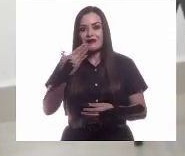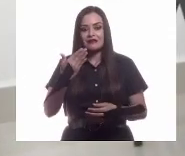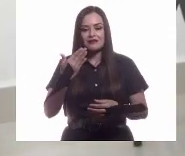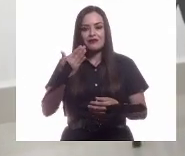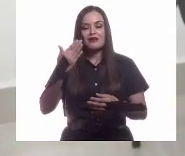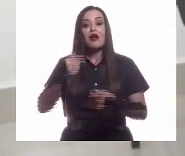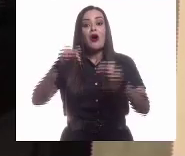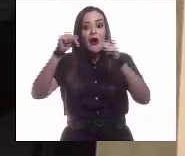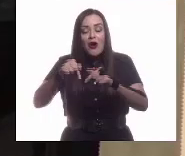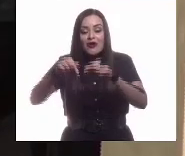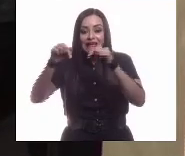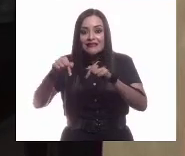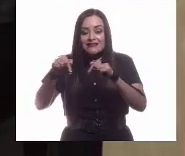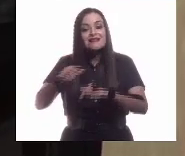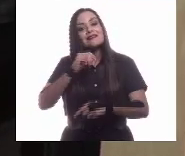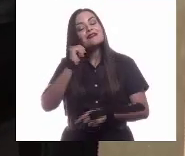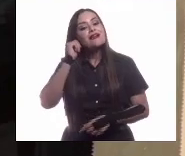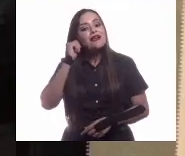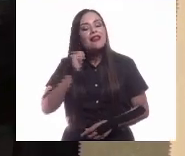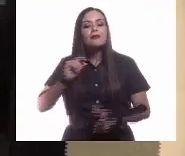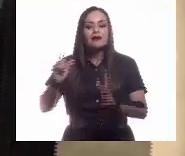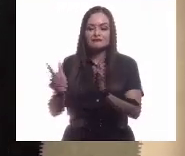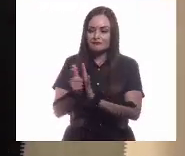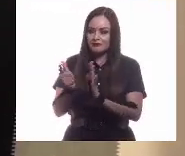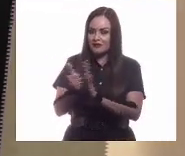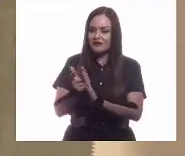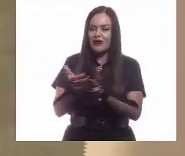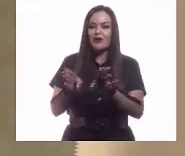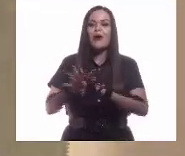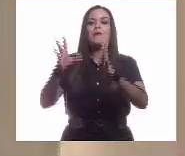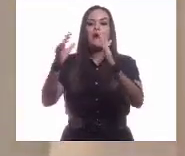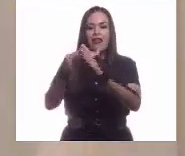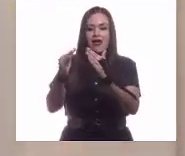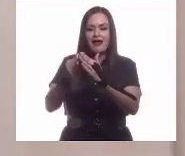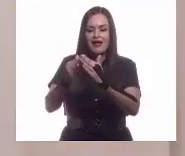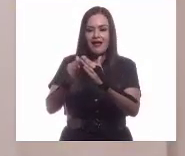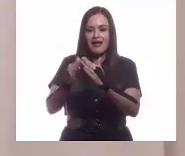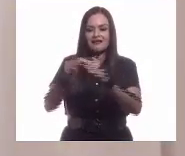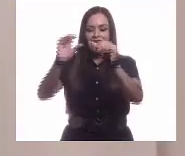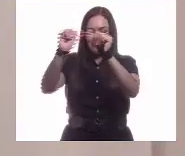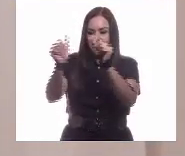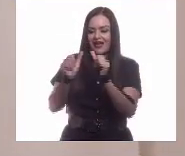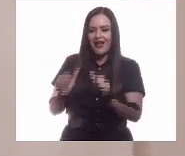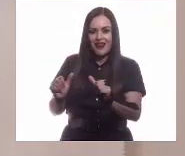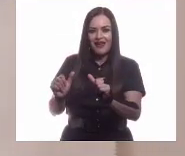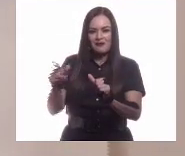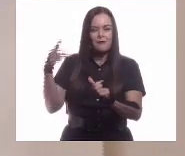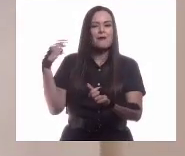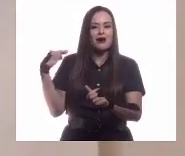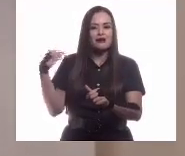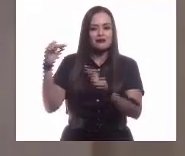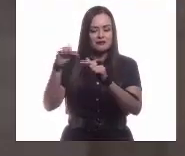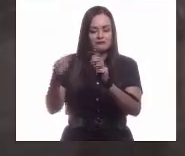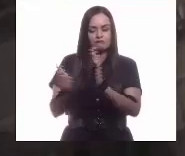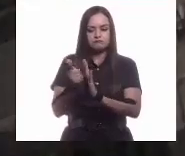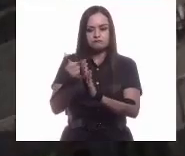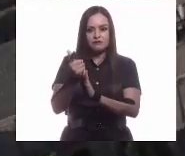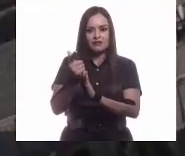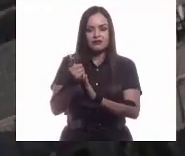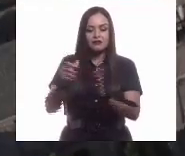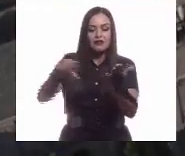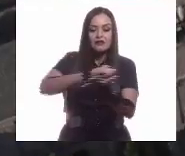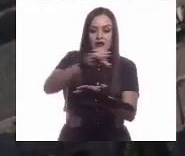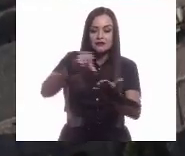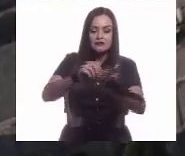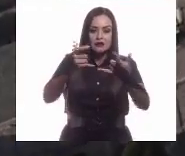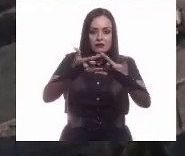La Paz, rehabilitando de paso la Casa del Artesano en el Parque Cuauhtémoc. Hemos iniciado el rescate integral del centro histórico de